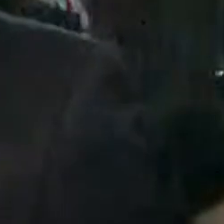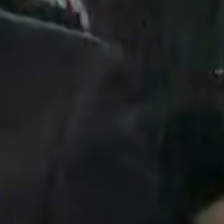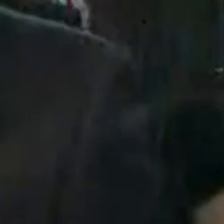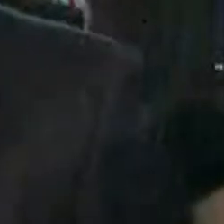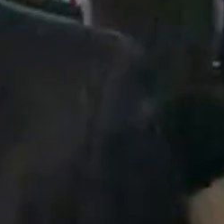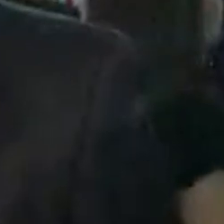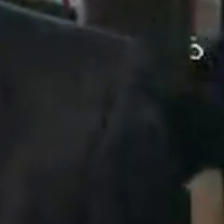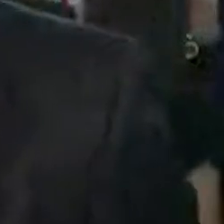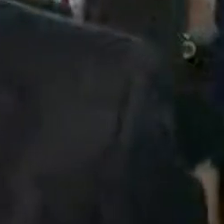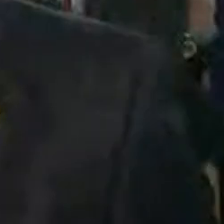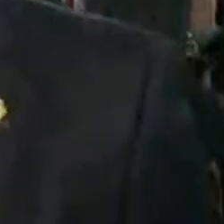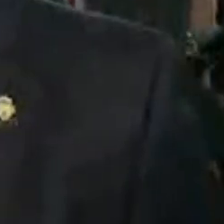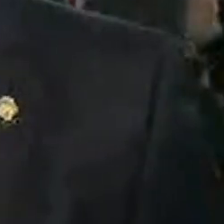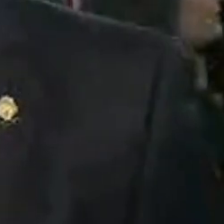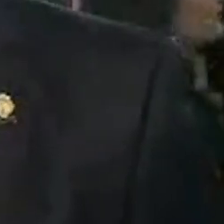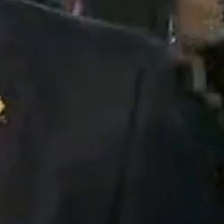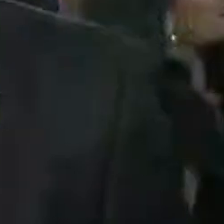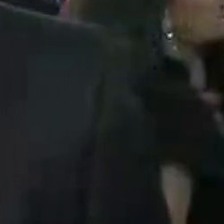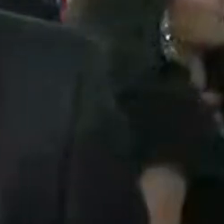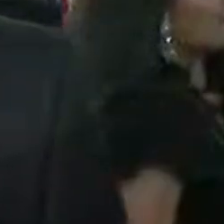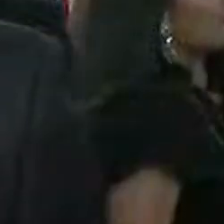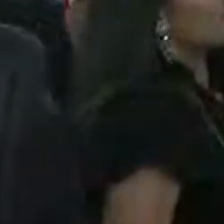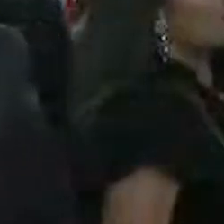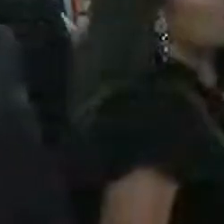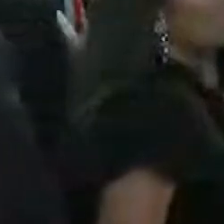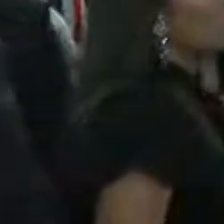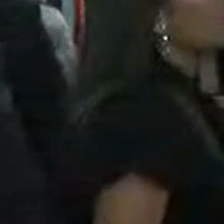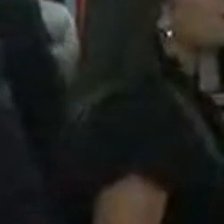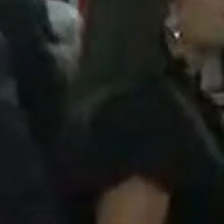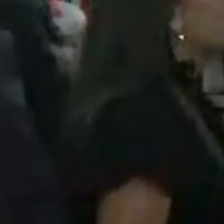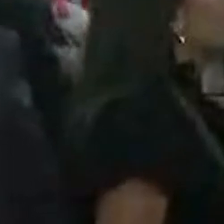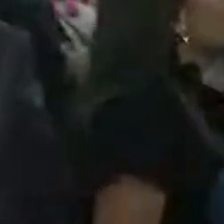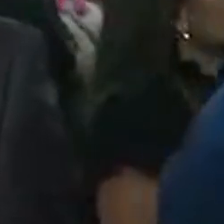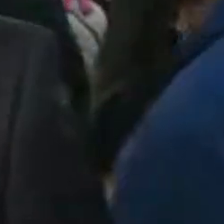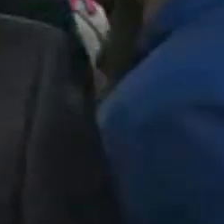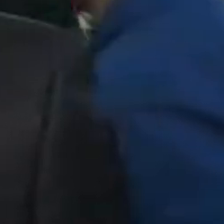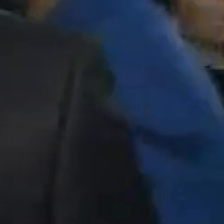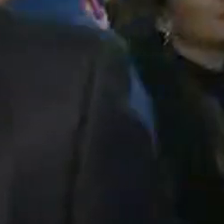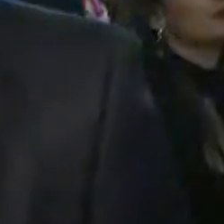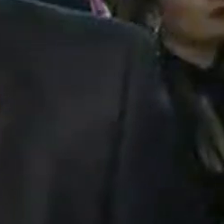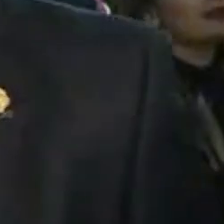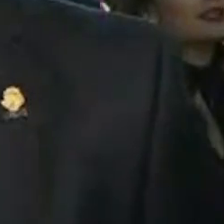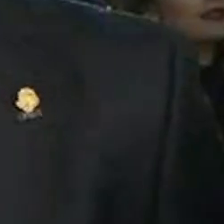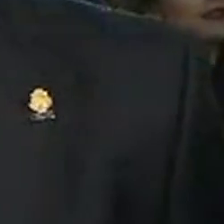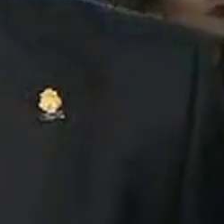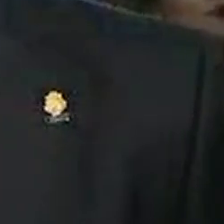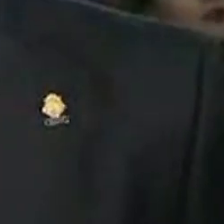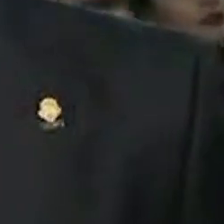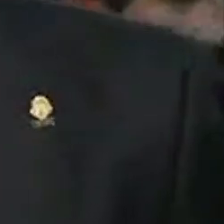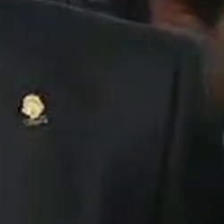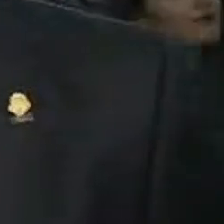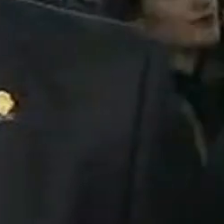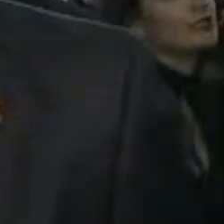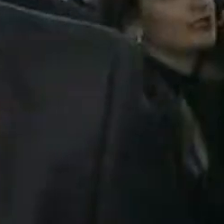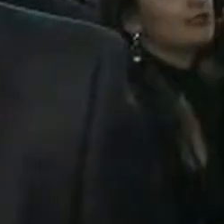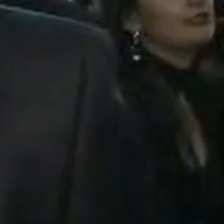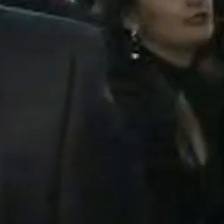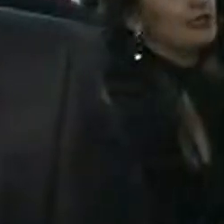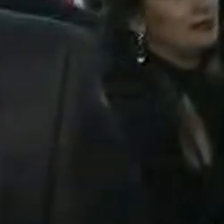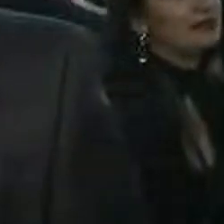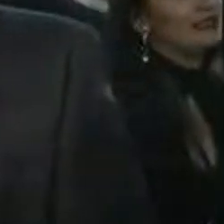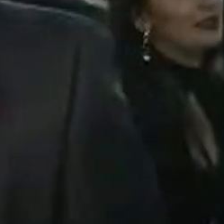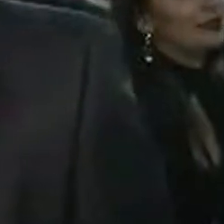otra candidatura podrían apoyar. En el caso de la Secretaría hay anticuerpos a que se ponga una figura del PAC, parece, y eso podría estar